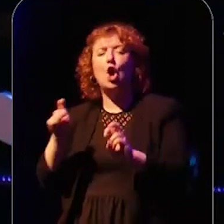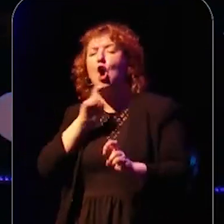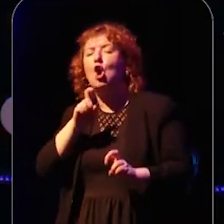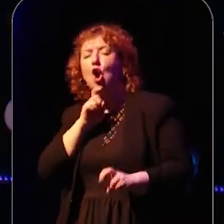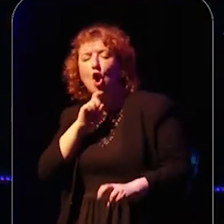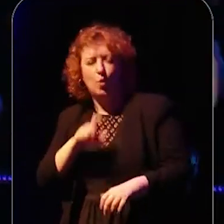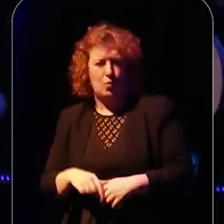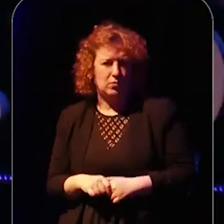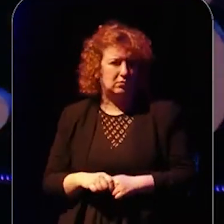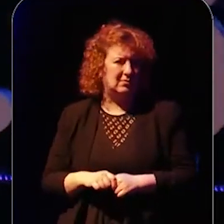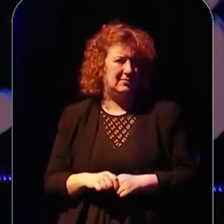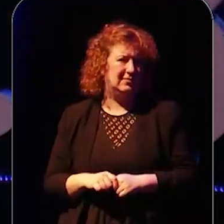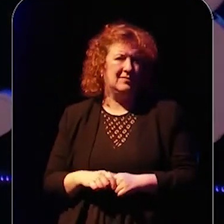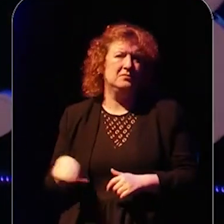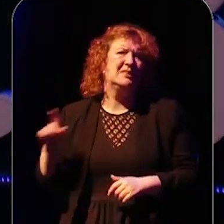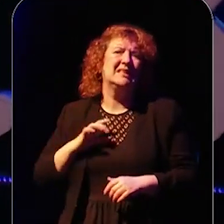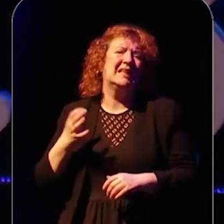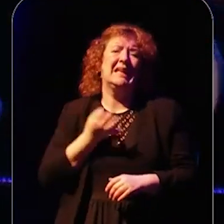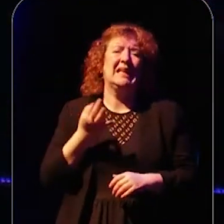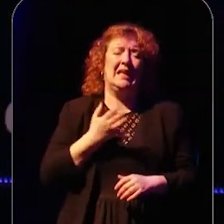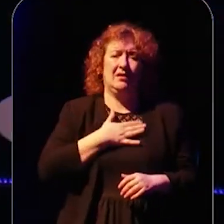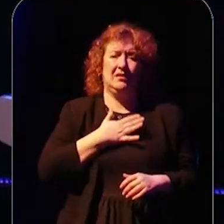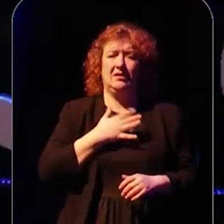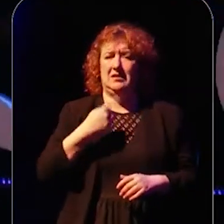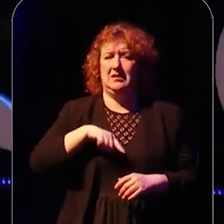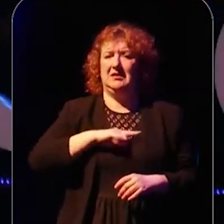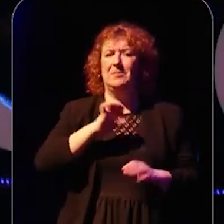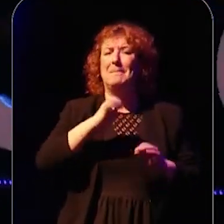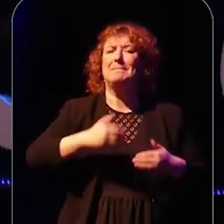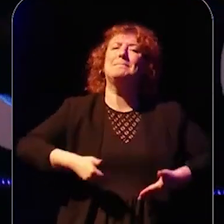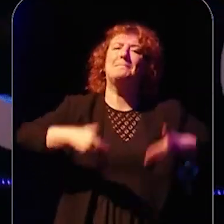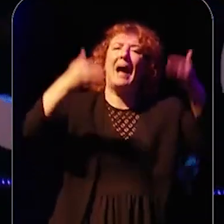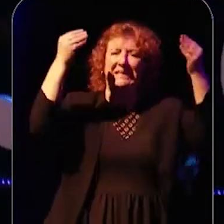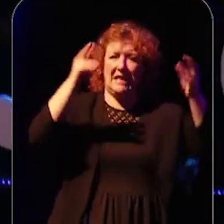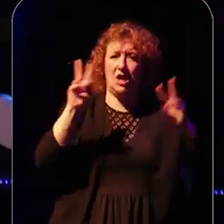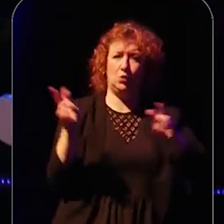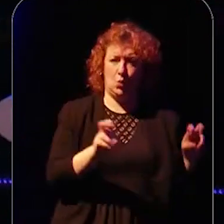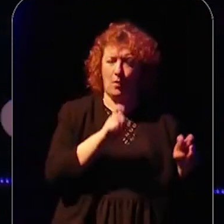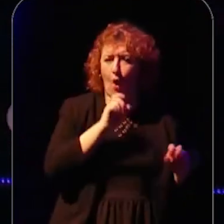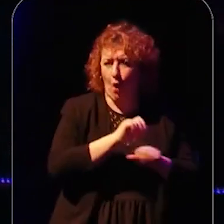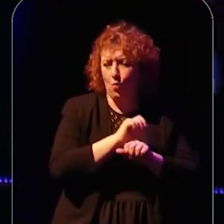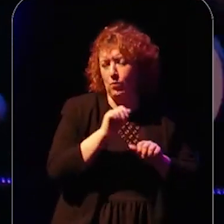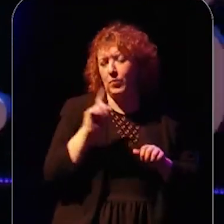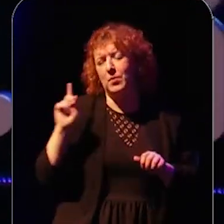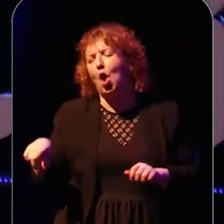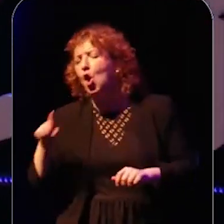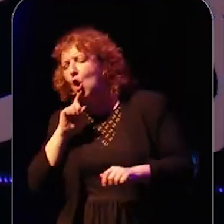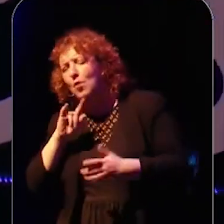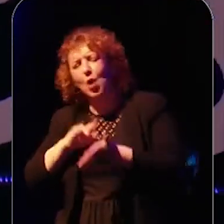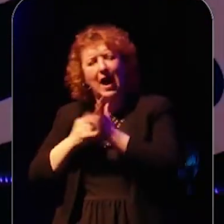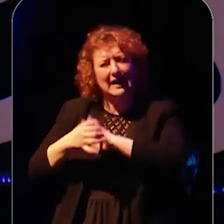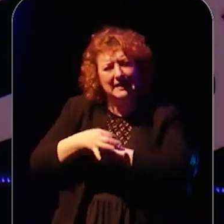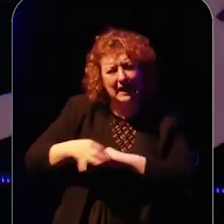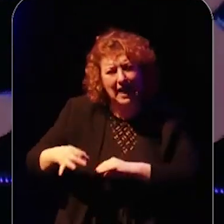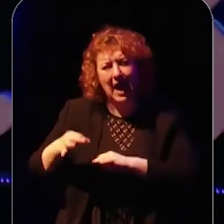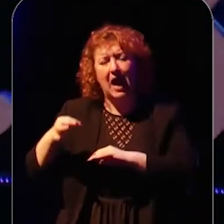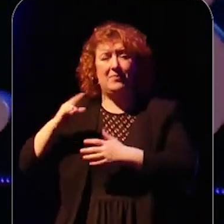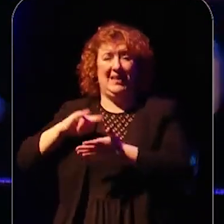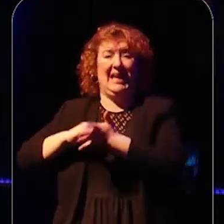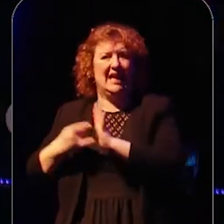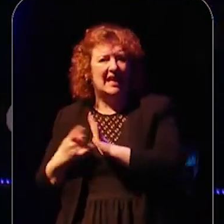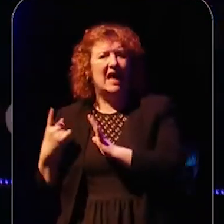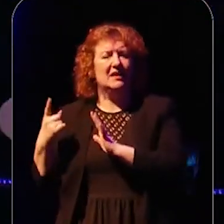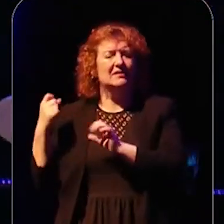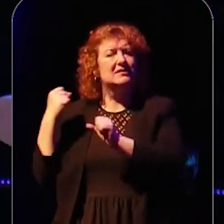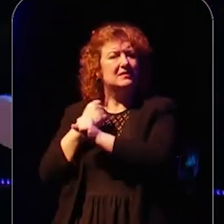cómo. Ya no innova en el qué vamos a hacer, eso es parte de Saco, nuevas pantallas, sino el cómo lo hacemos. La arquitectura, la ingeniería muchas veces